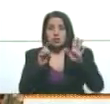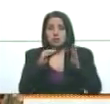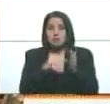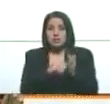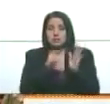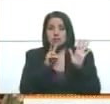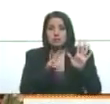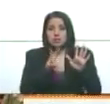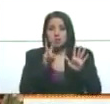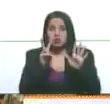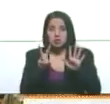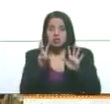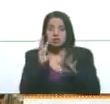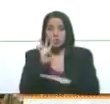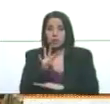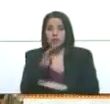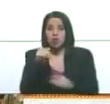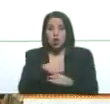206.774 votos.